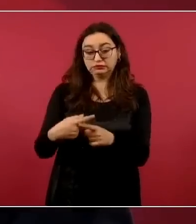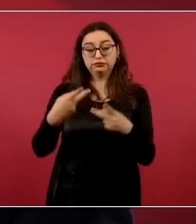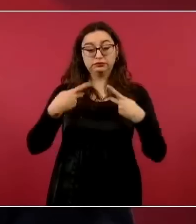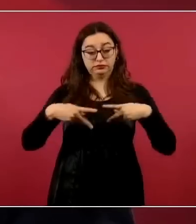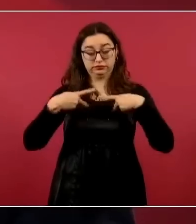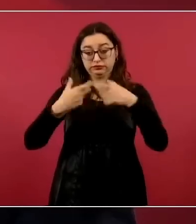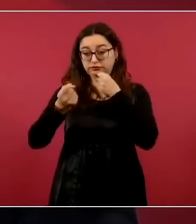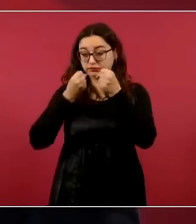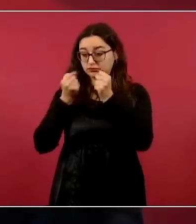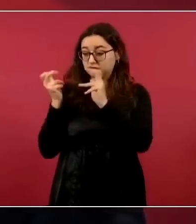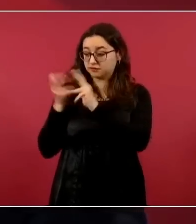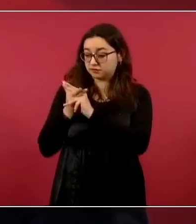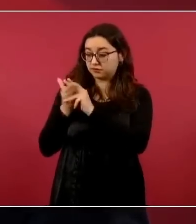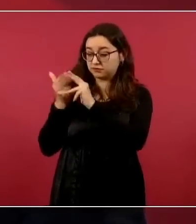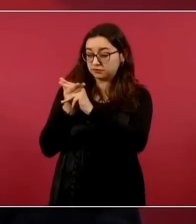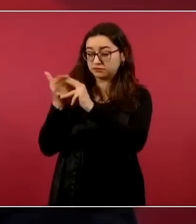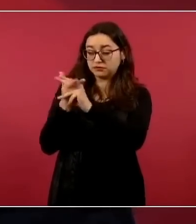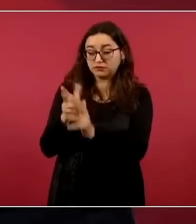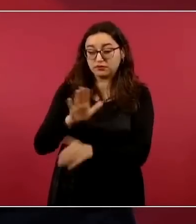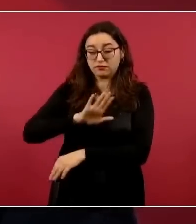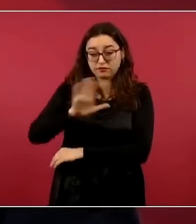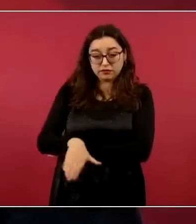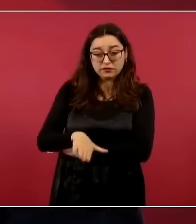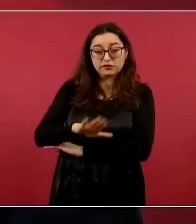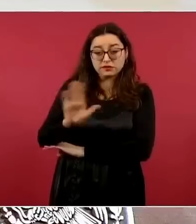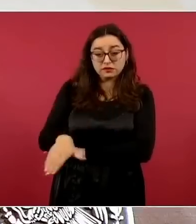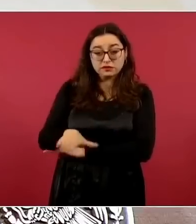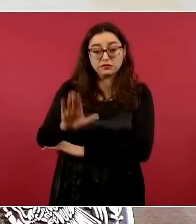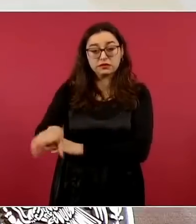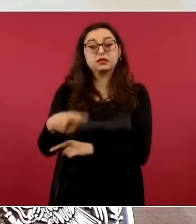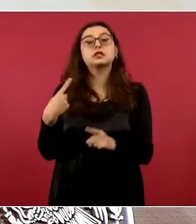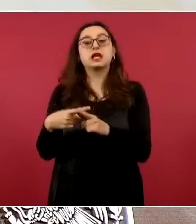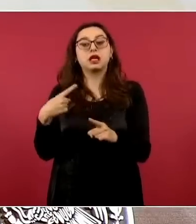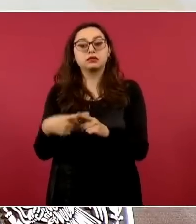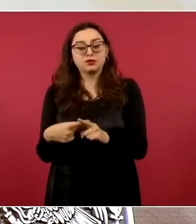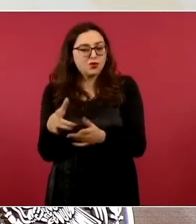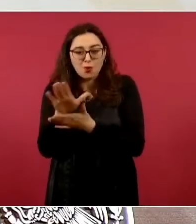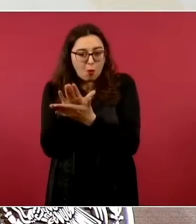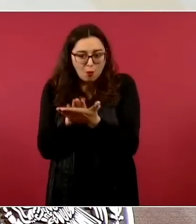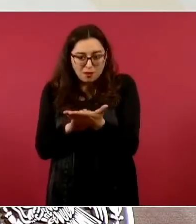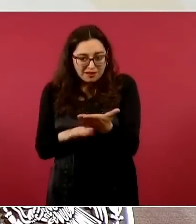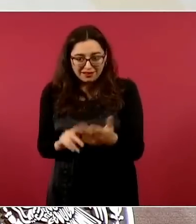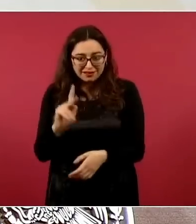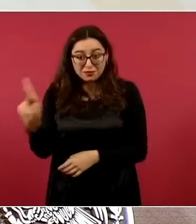periodistas, la mayoría de pueblos,